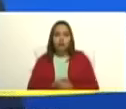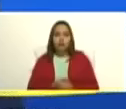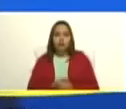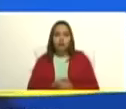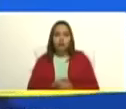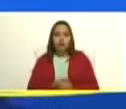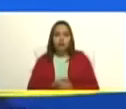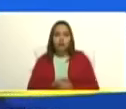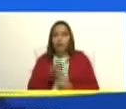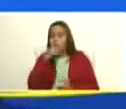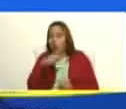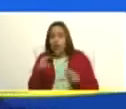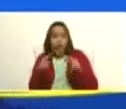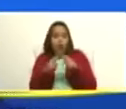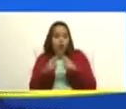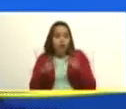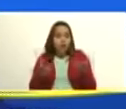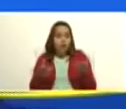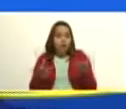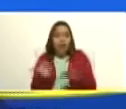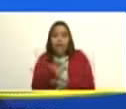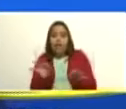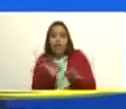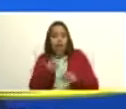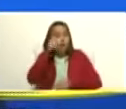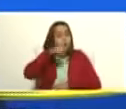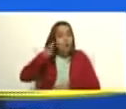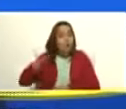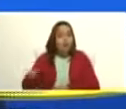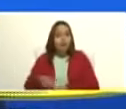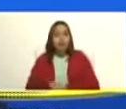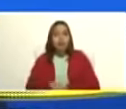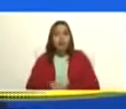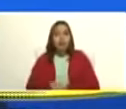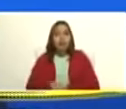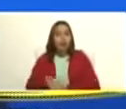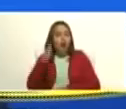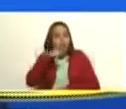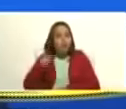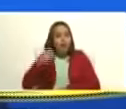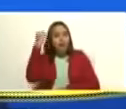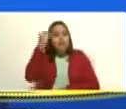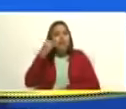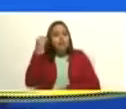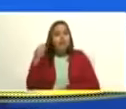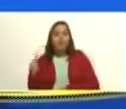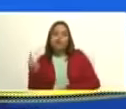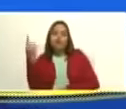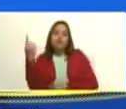No se conoce en ninguna civilización una civilización de pensamiento único.